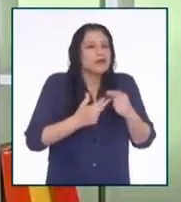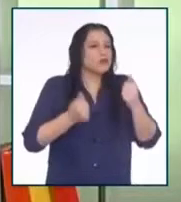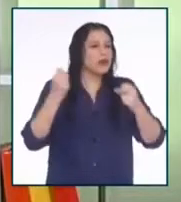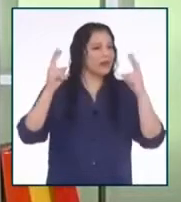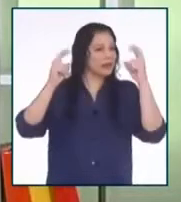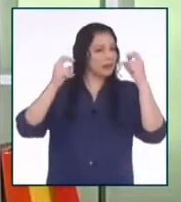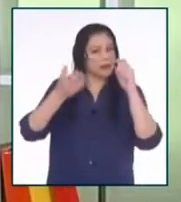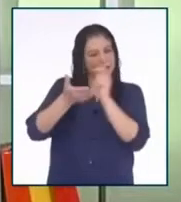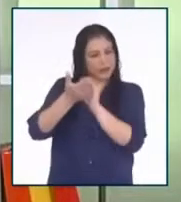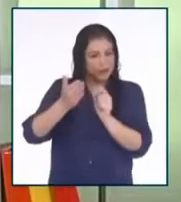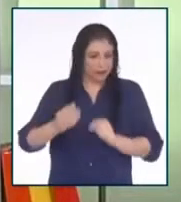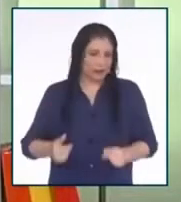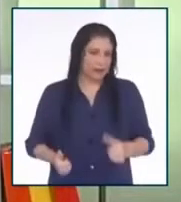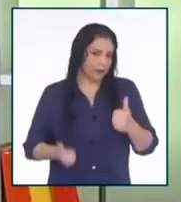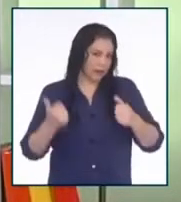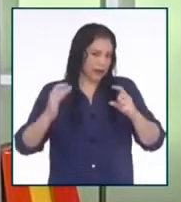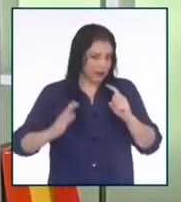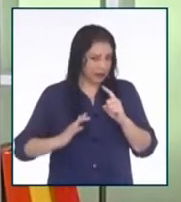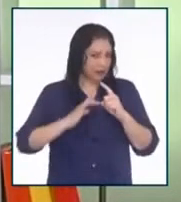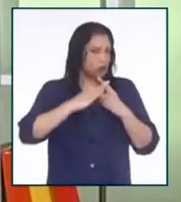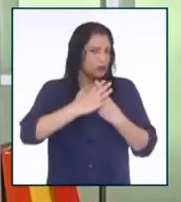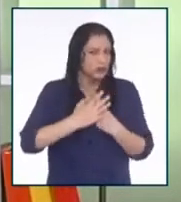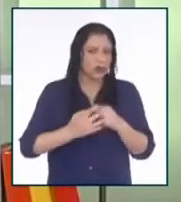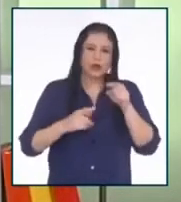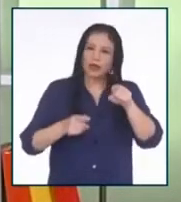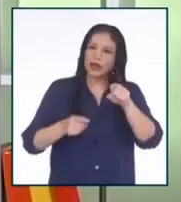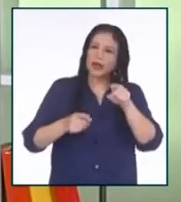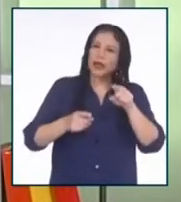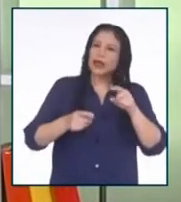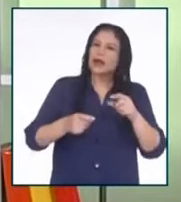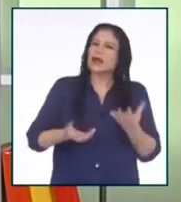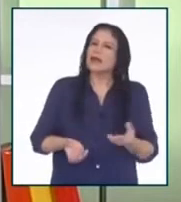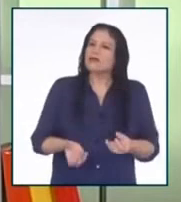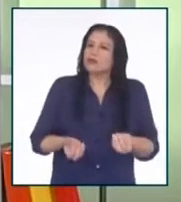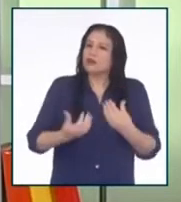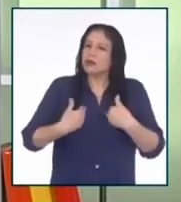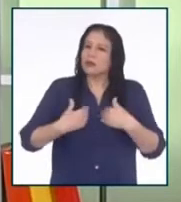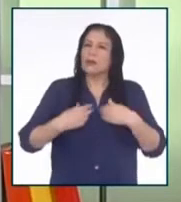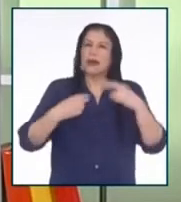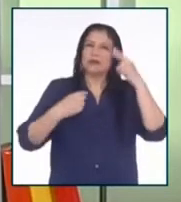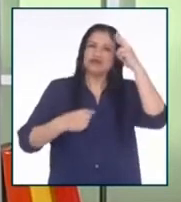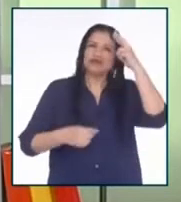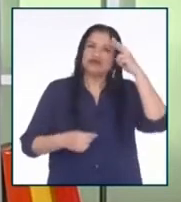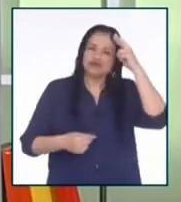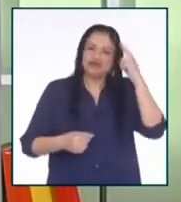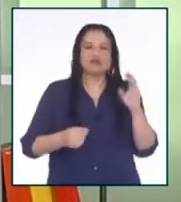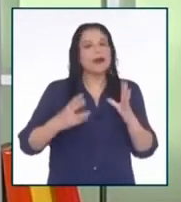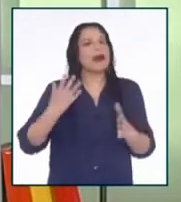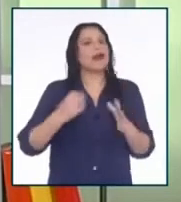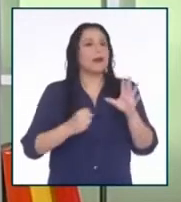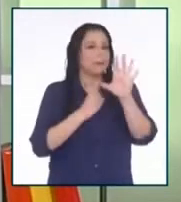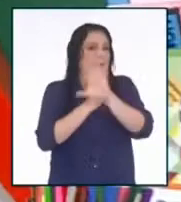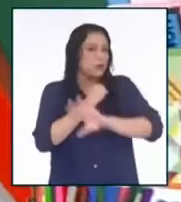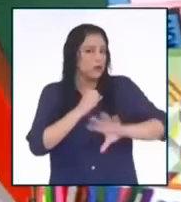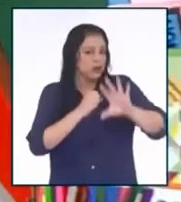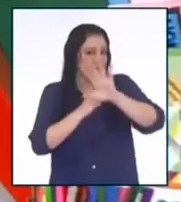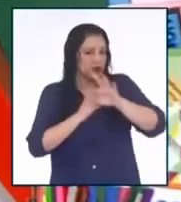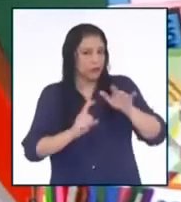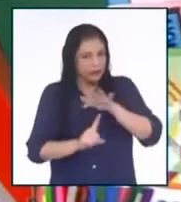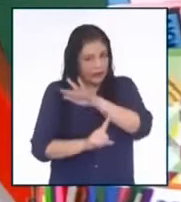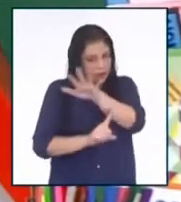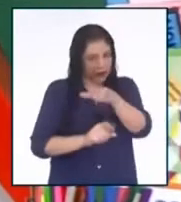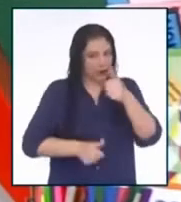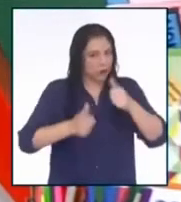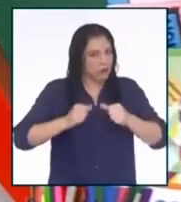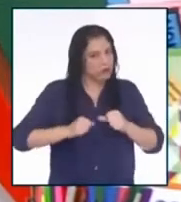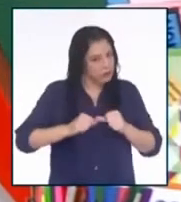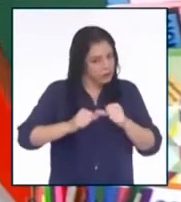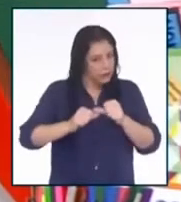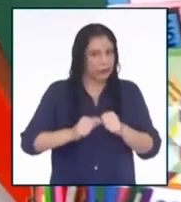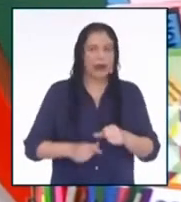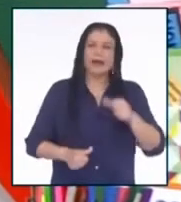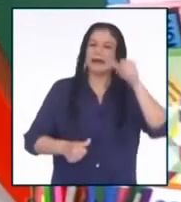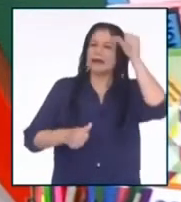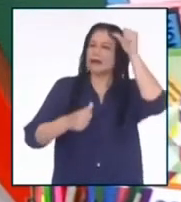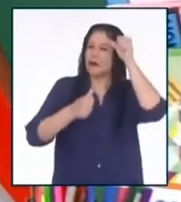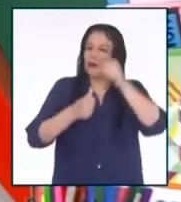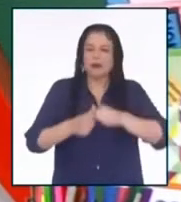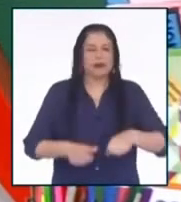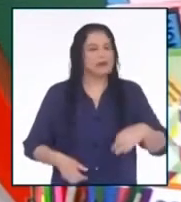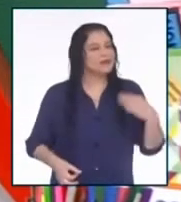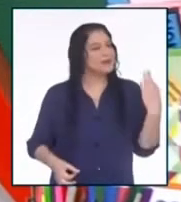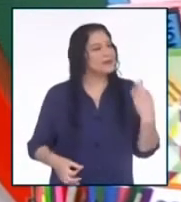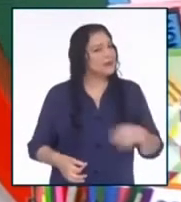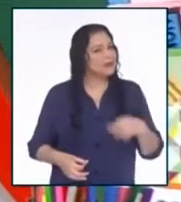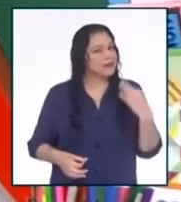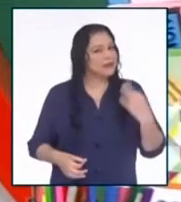Es decir, la situación que nos llevó a reflexionar sobre el ambiente y las acciones que fomentan su conservación. Es importante recordarlo siempre